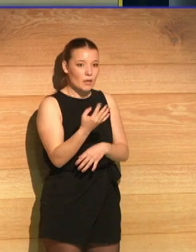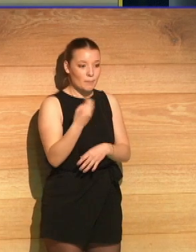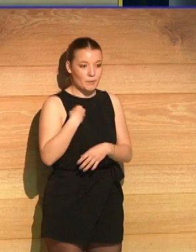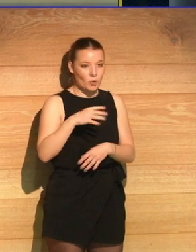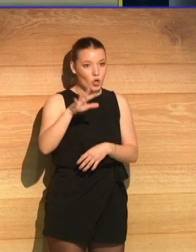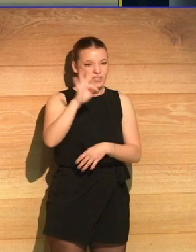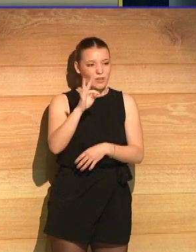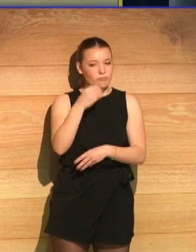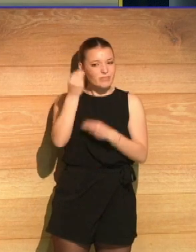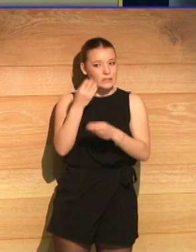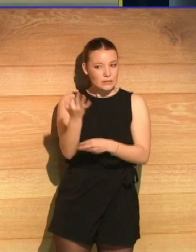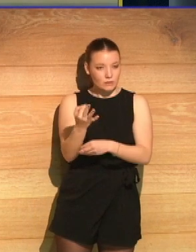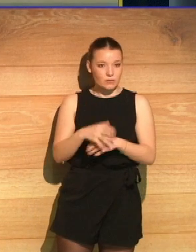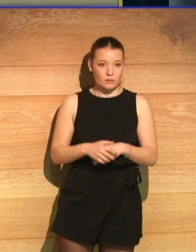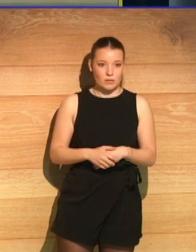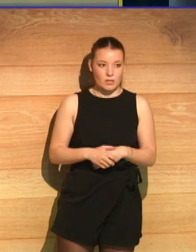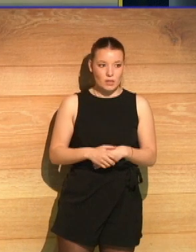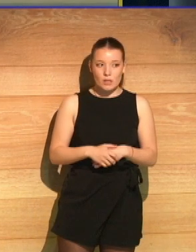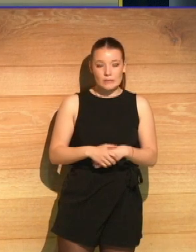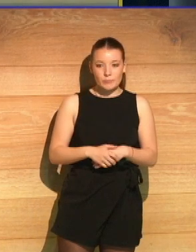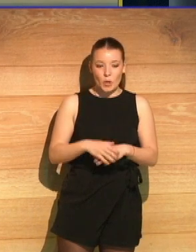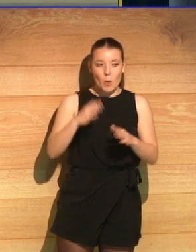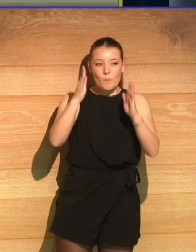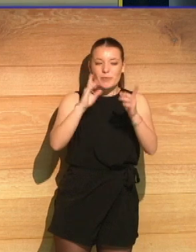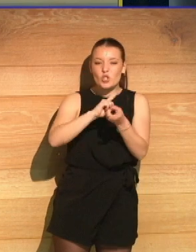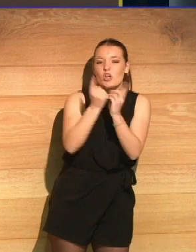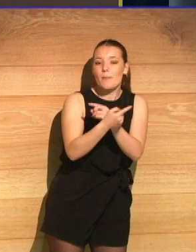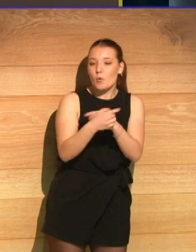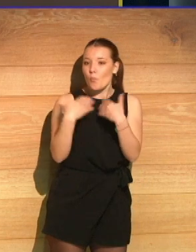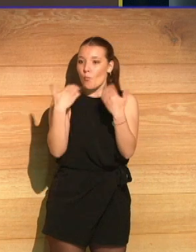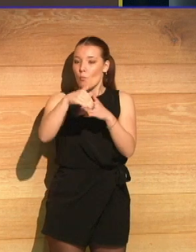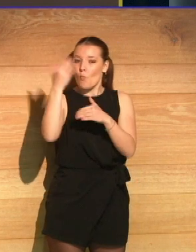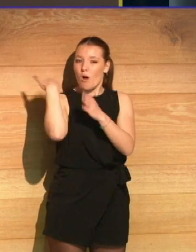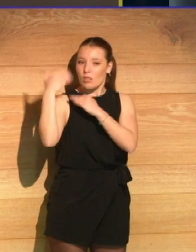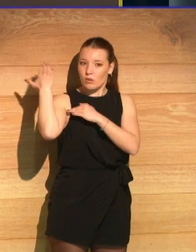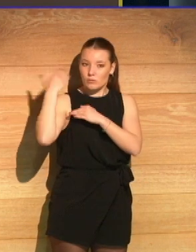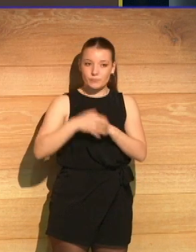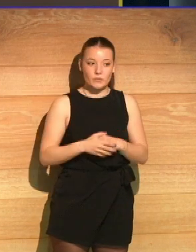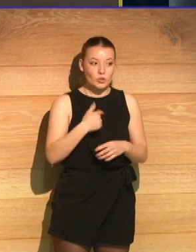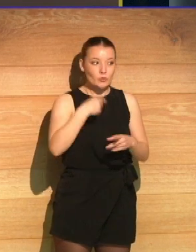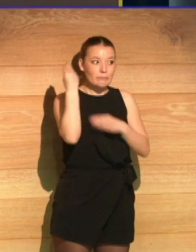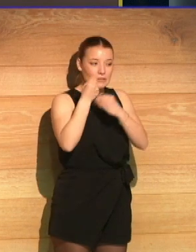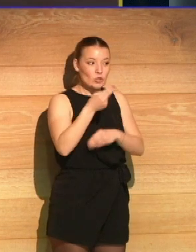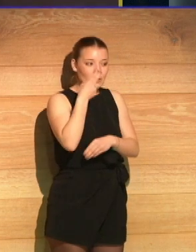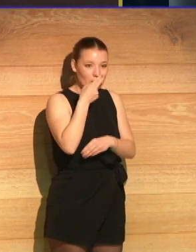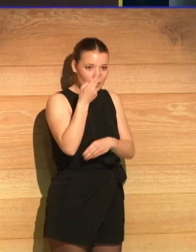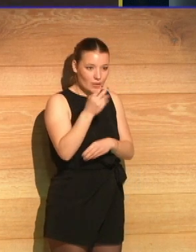Tadeusz? ¿Cuándo para ti es ese punto de inflexión? No, es que es muy interesante. Es que el mismo discurso